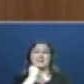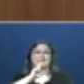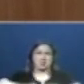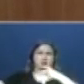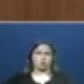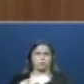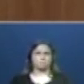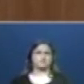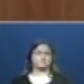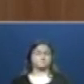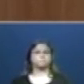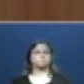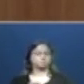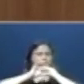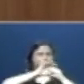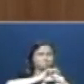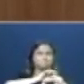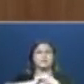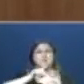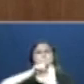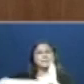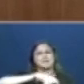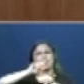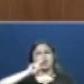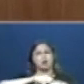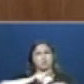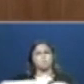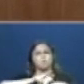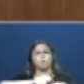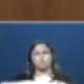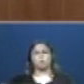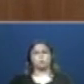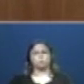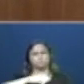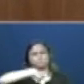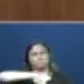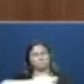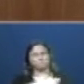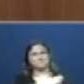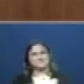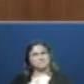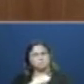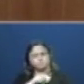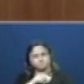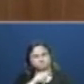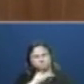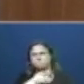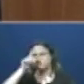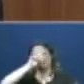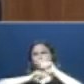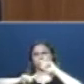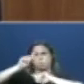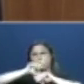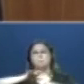cogeneración en relación con la minería del Carbón es preciso reiterar nuestra preocupación por los